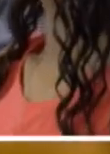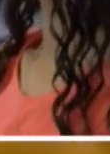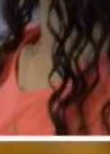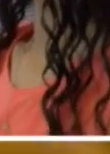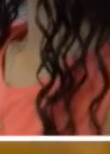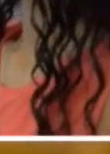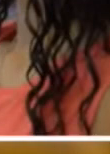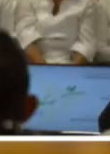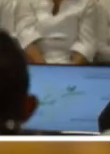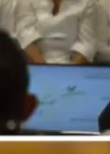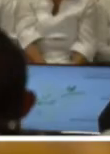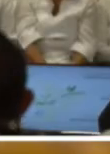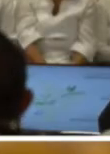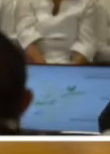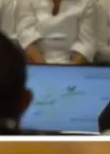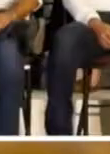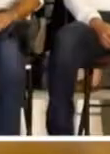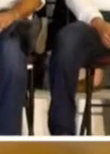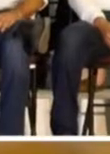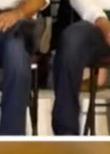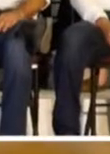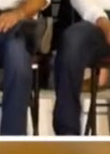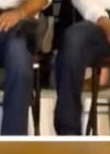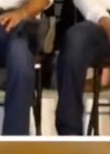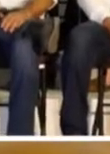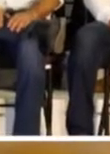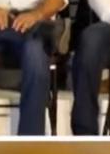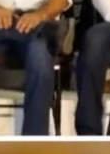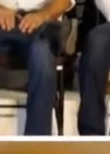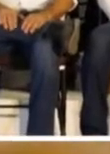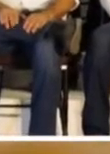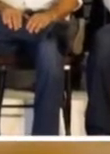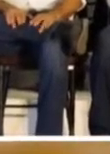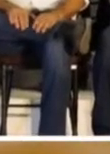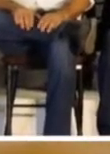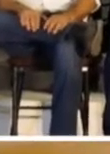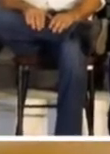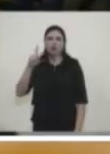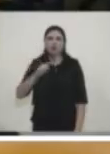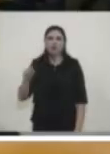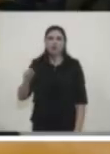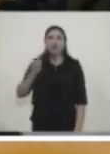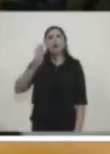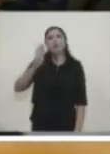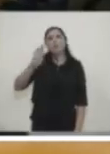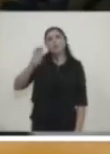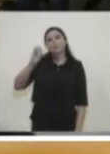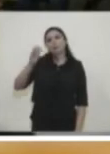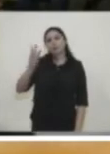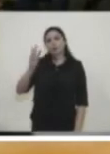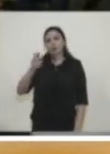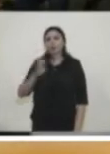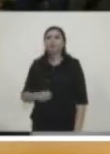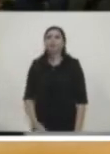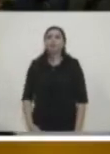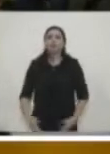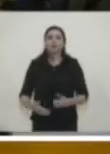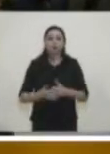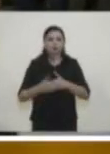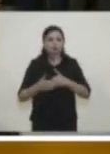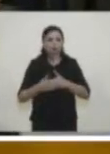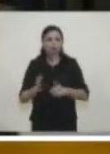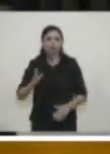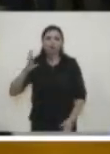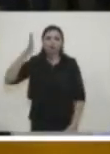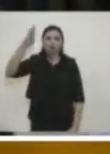no decirlo, con que gente como López Obrador pues vive como un fantasma fiscal. Hace muchos años que no trabaja y no sabemos pues de dónde proviene